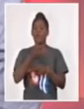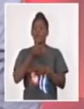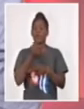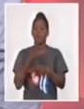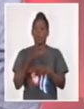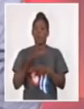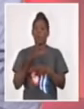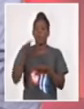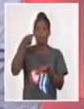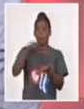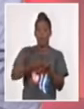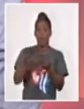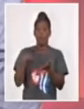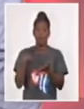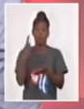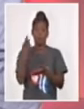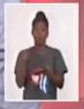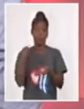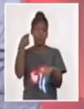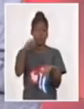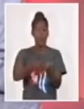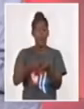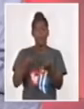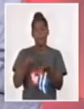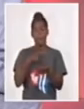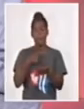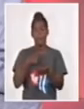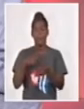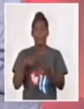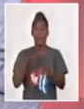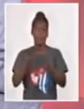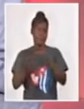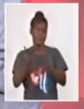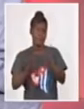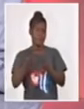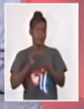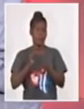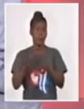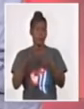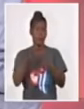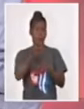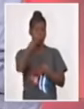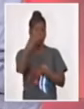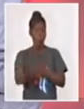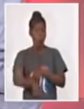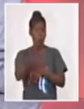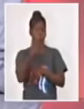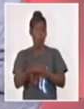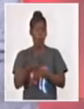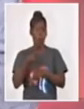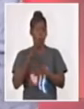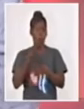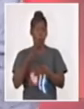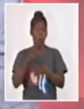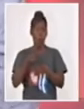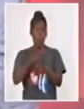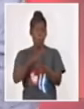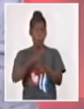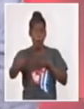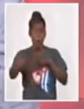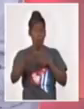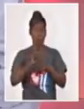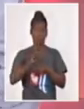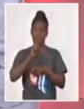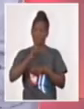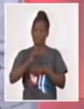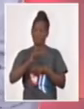para la población, para poder adquirir artículos con un valor de más de 2.500 pesos, por lo